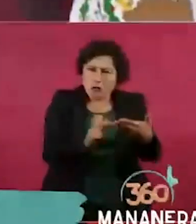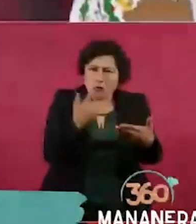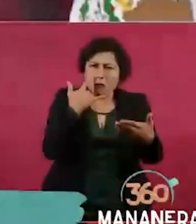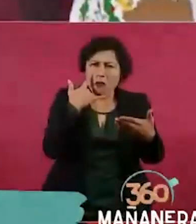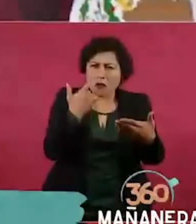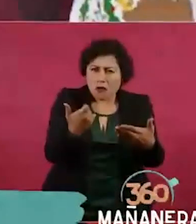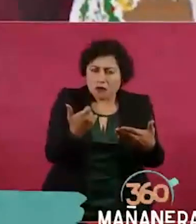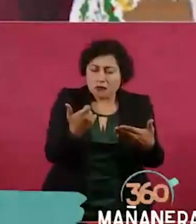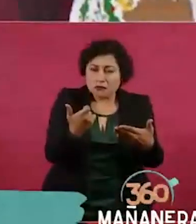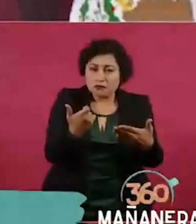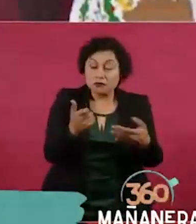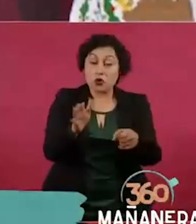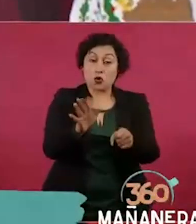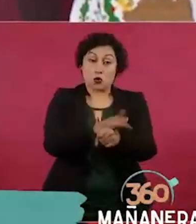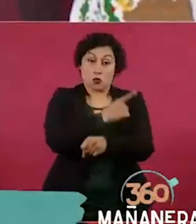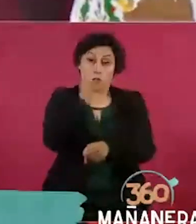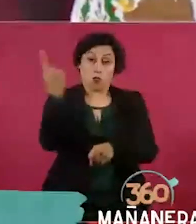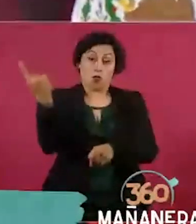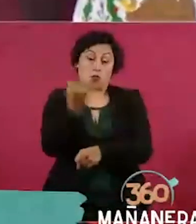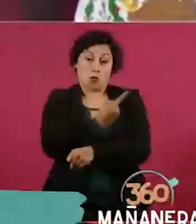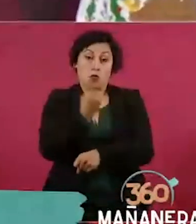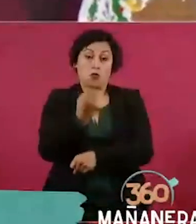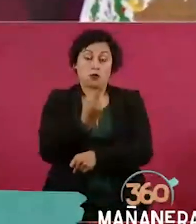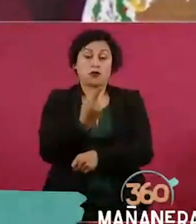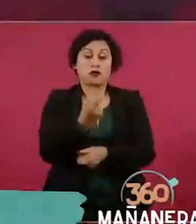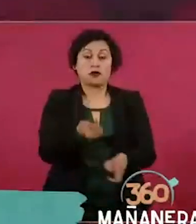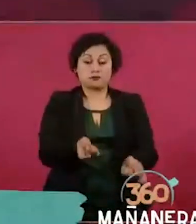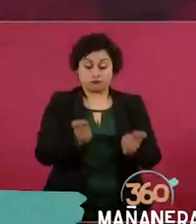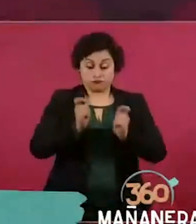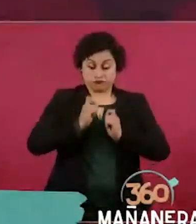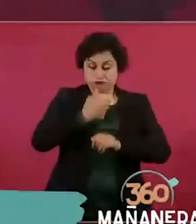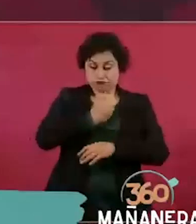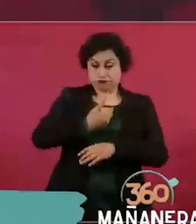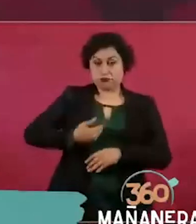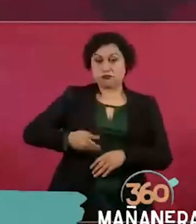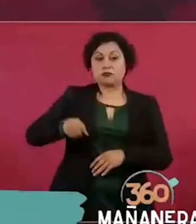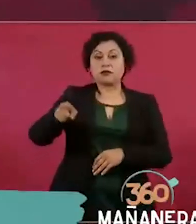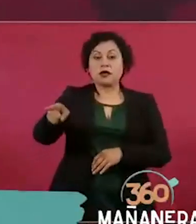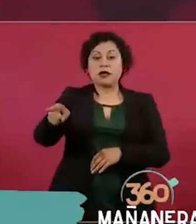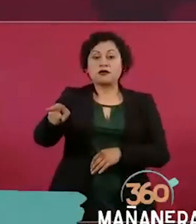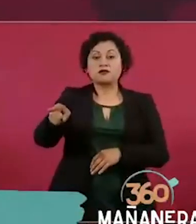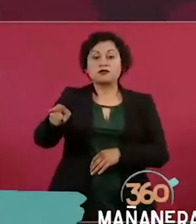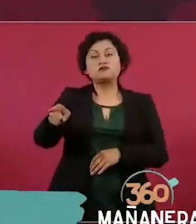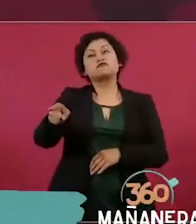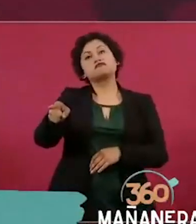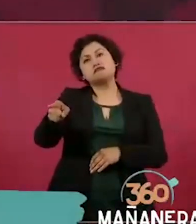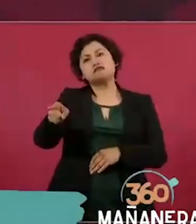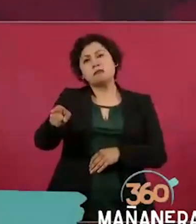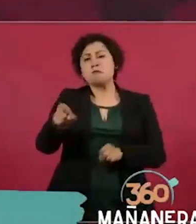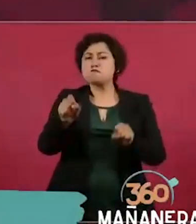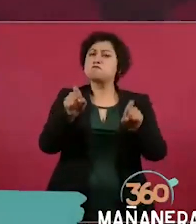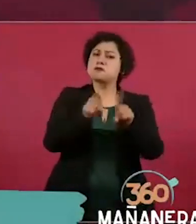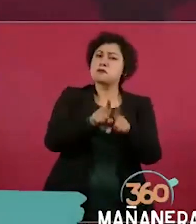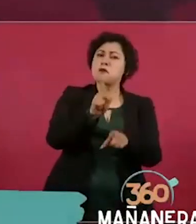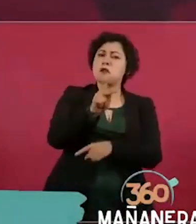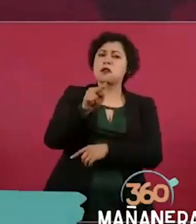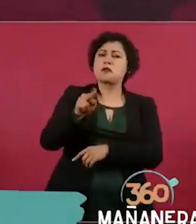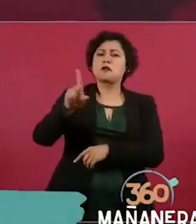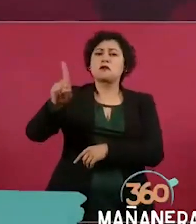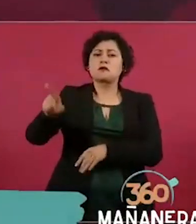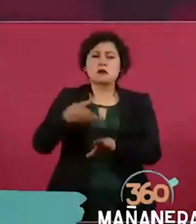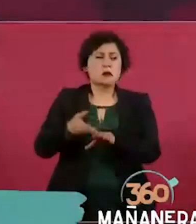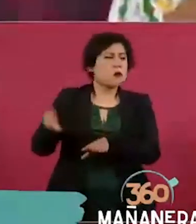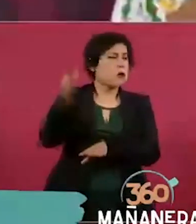presentr al congreso un plan de desarrollo igual como si lo hubiese hecho aspe o